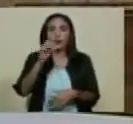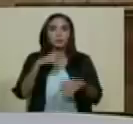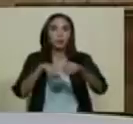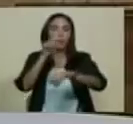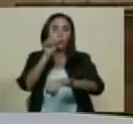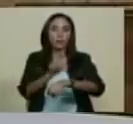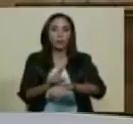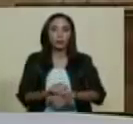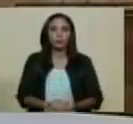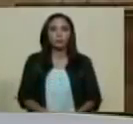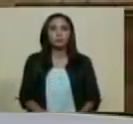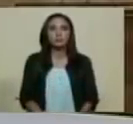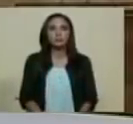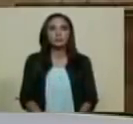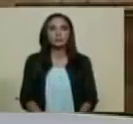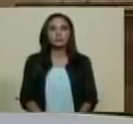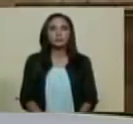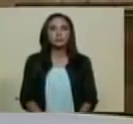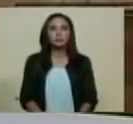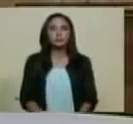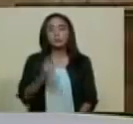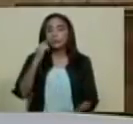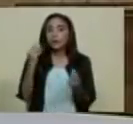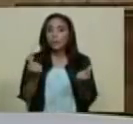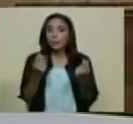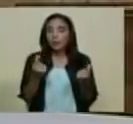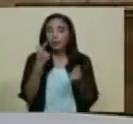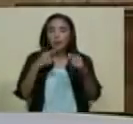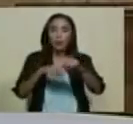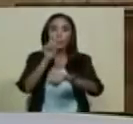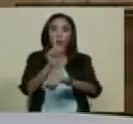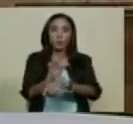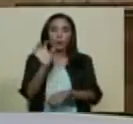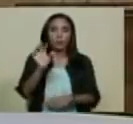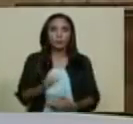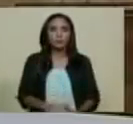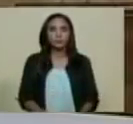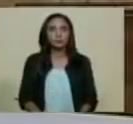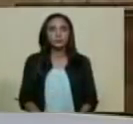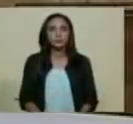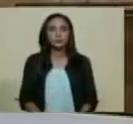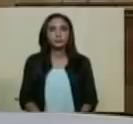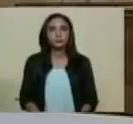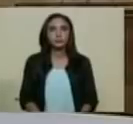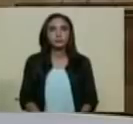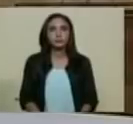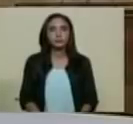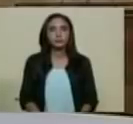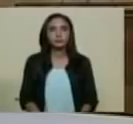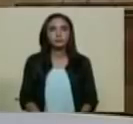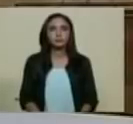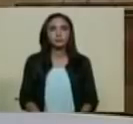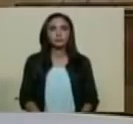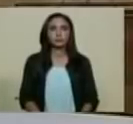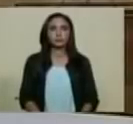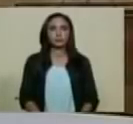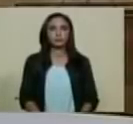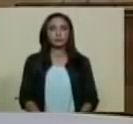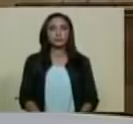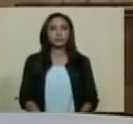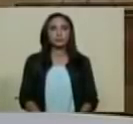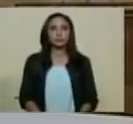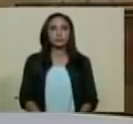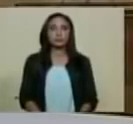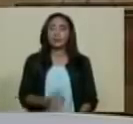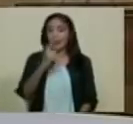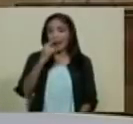Siempre hay que estar pendientes de todo esto, porque esto es único. El nivel de postración y abandono de la universidad